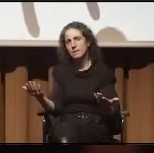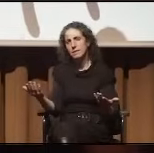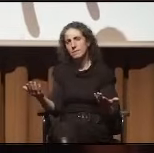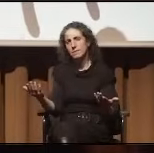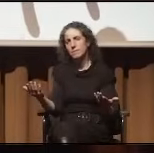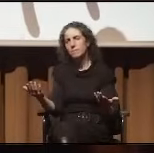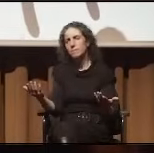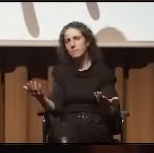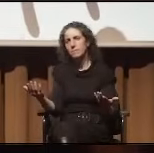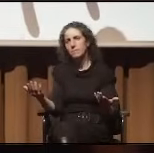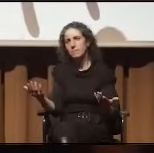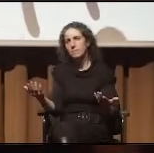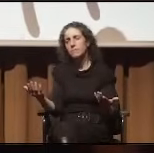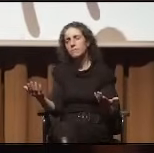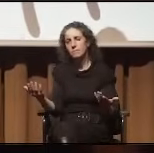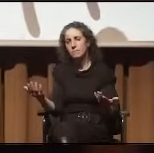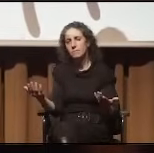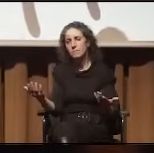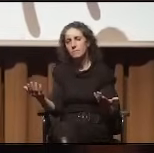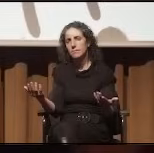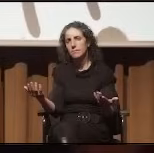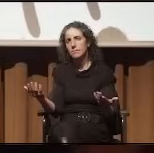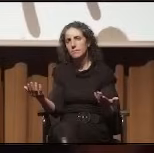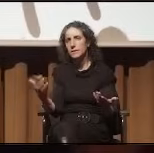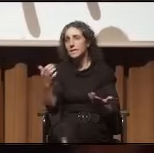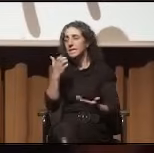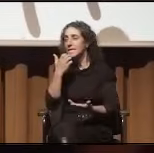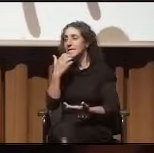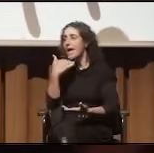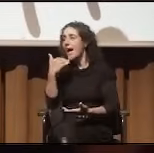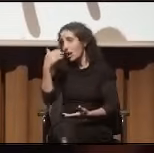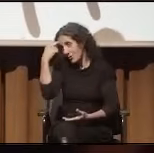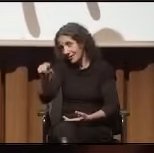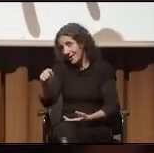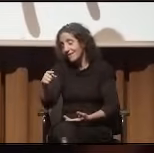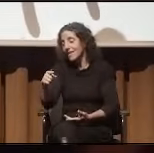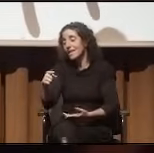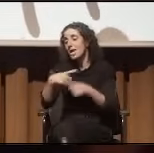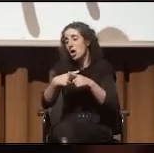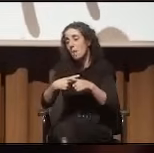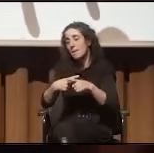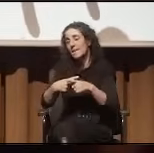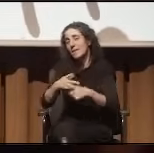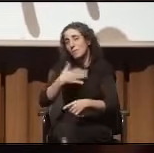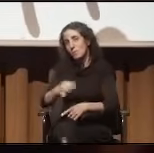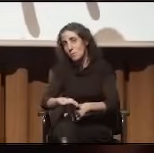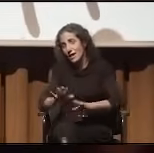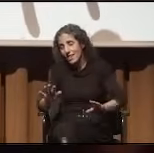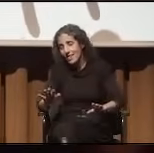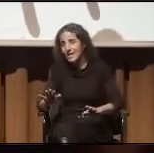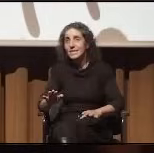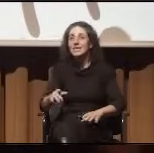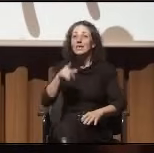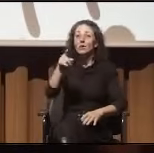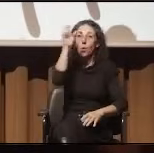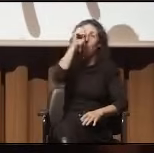Si supiera algo de esto y lo pudiera compartir. Bueno, tiene usted muy buena opinión de mí si cree Dios estas